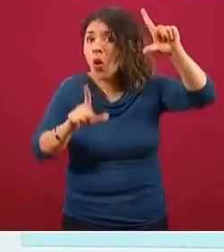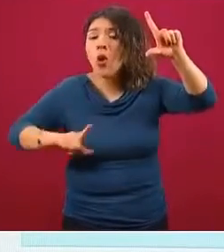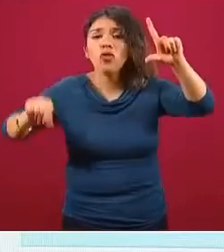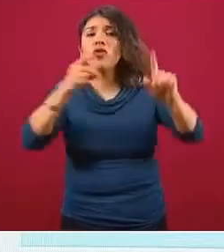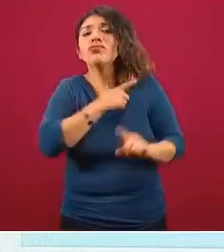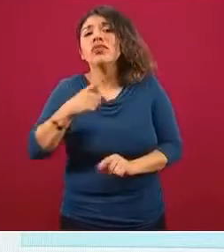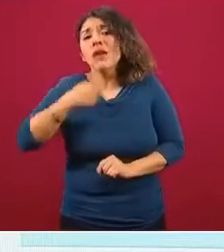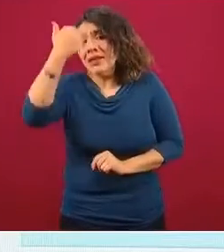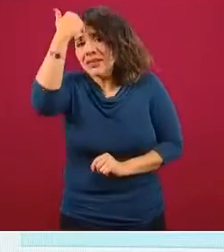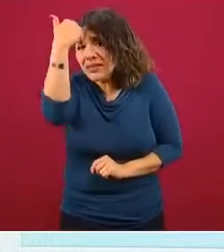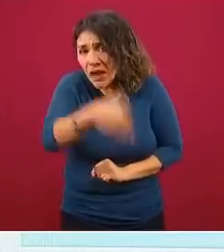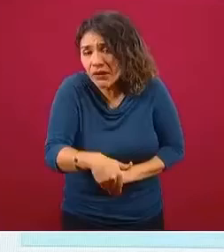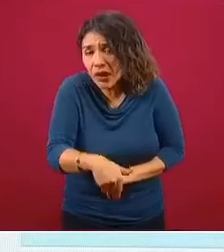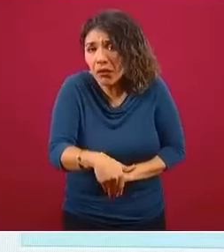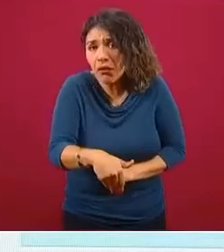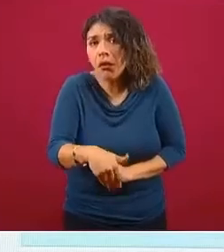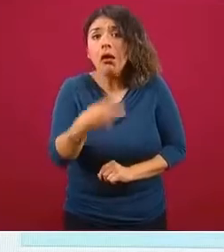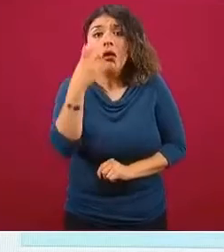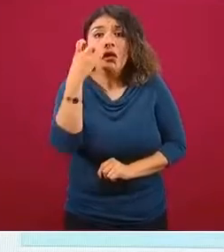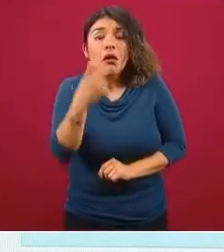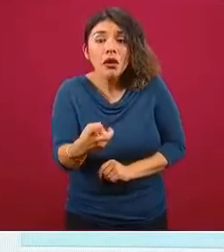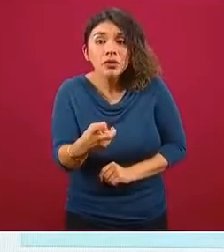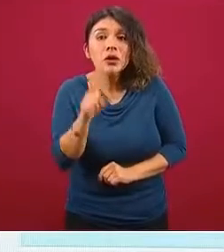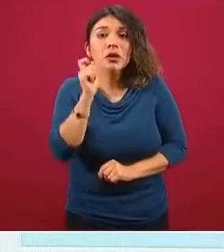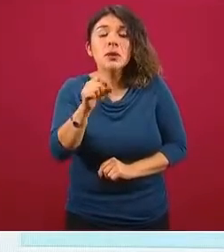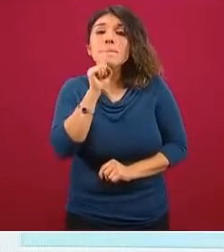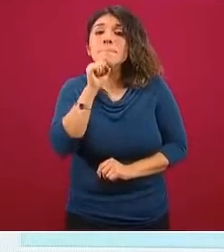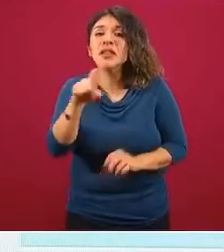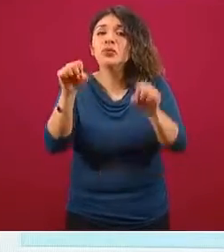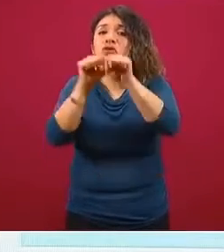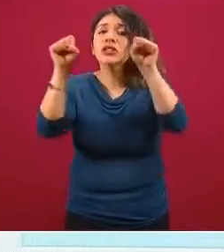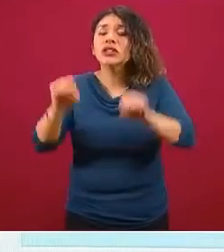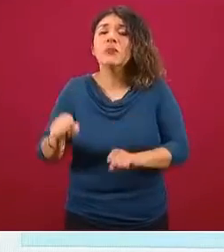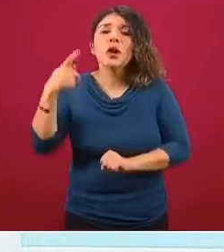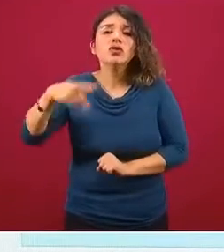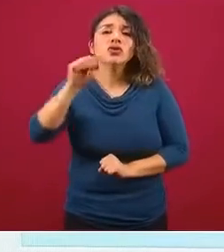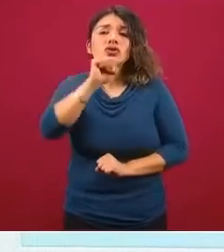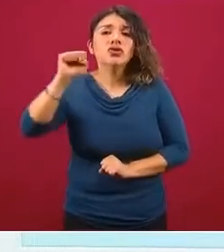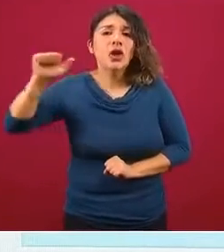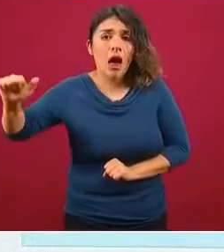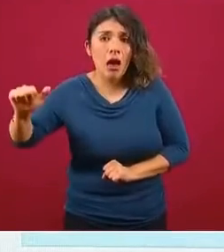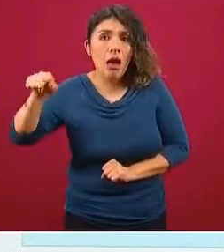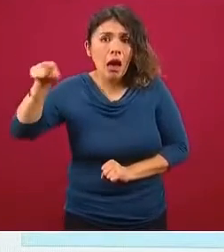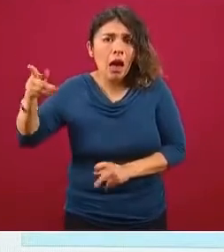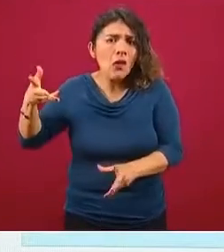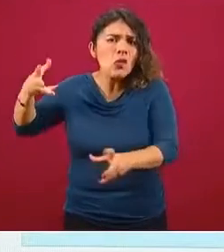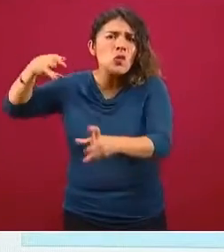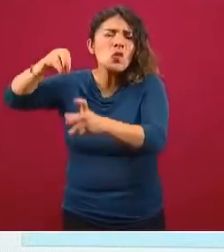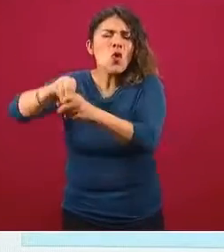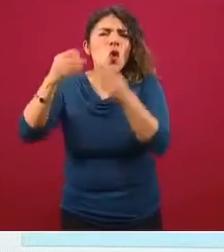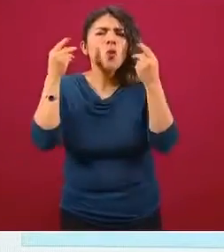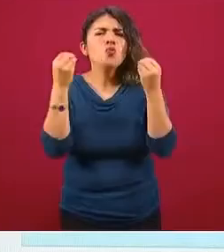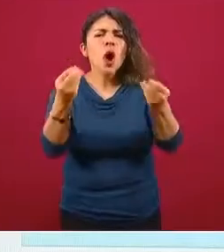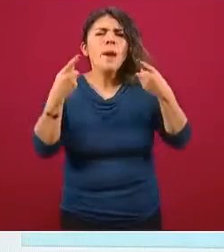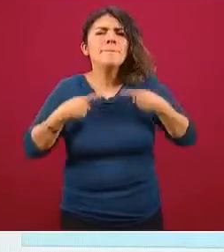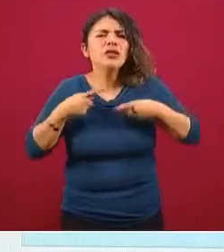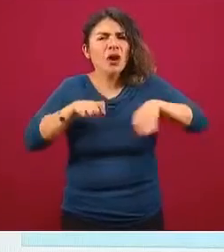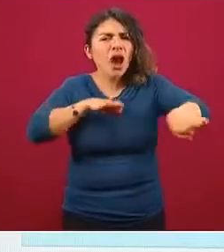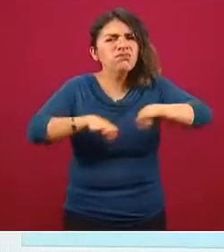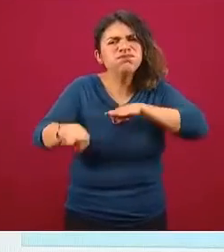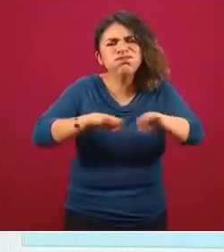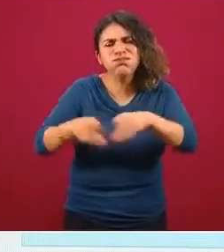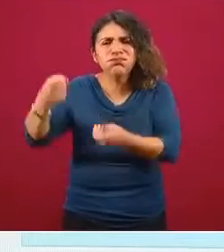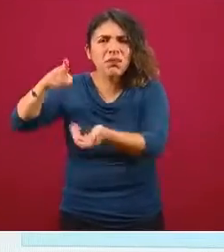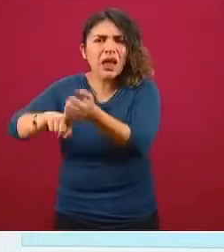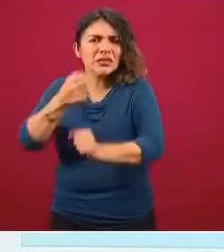tenga información que procede del Sistema Nacional de Salud, de una gran cantidad de trabajadores y trabajadoras de la